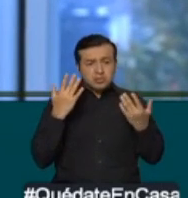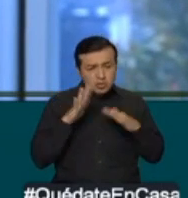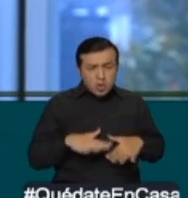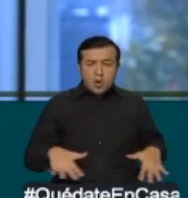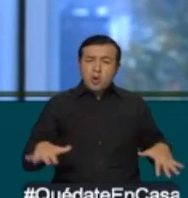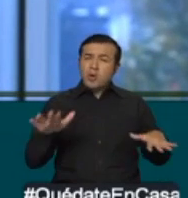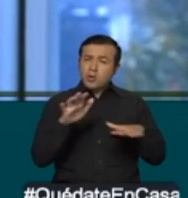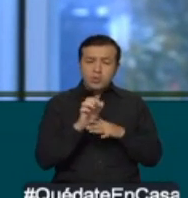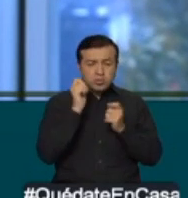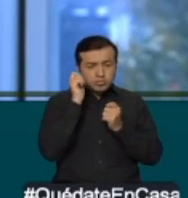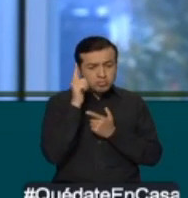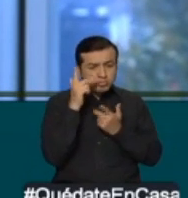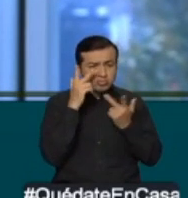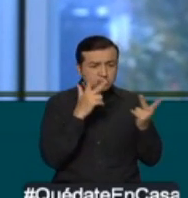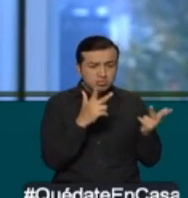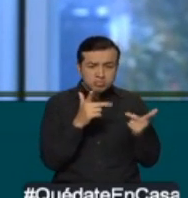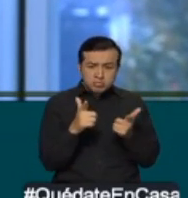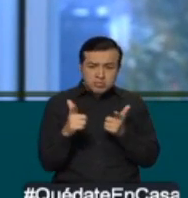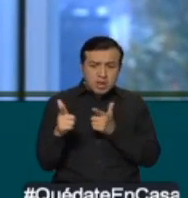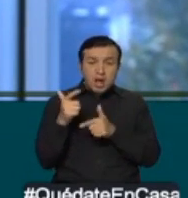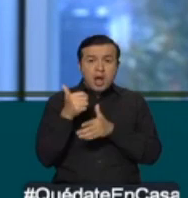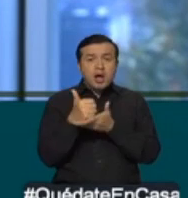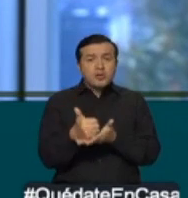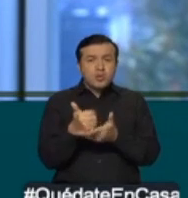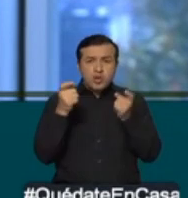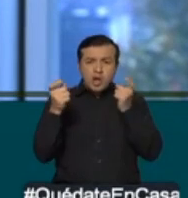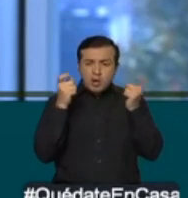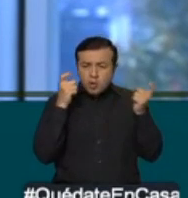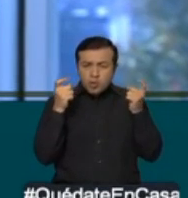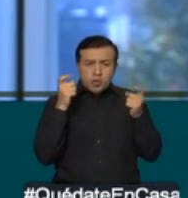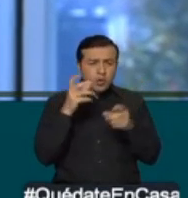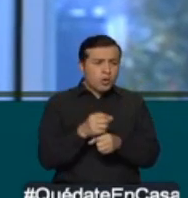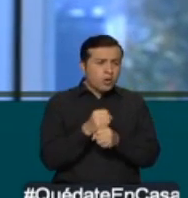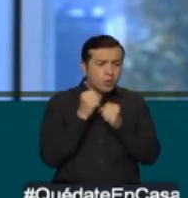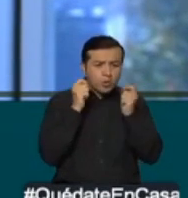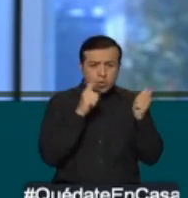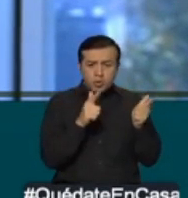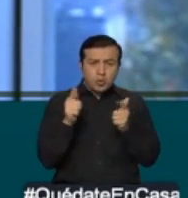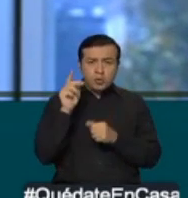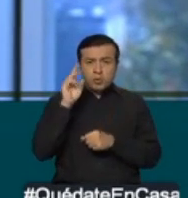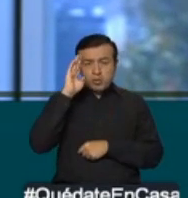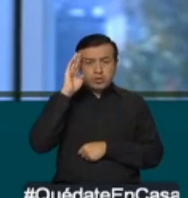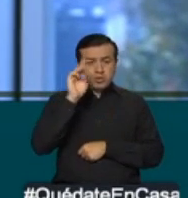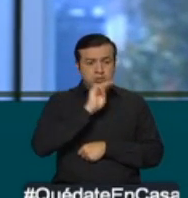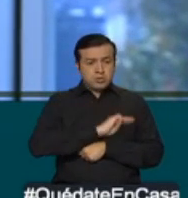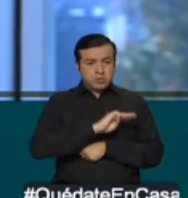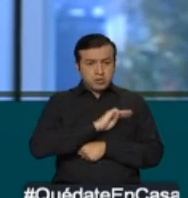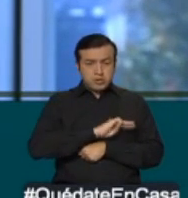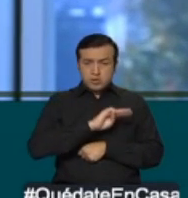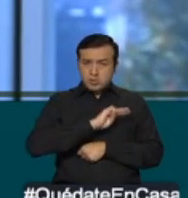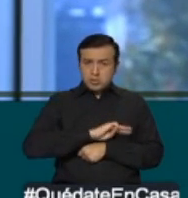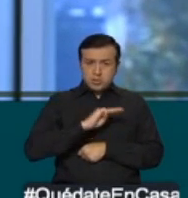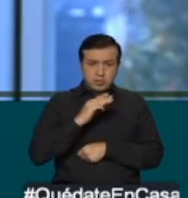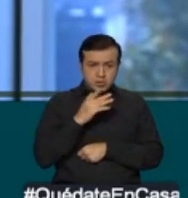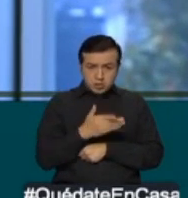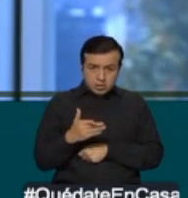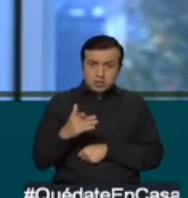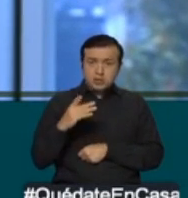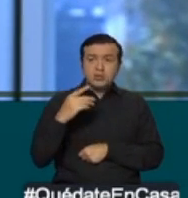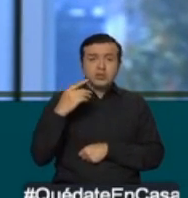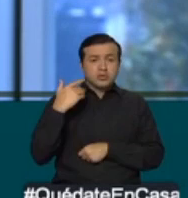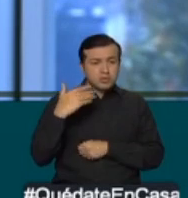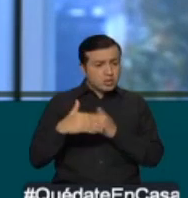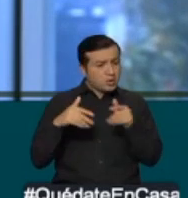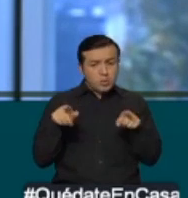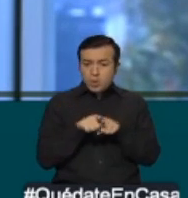territorio ecuatoriano ayudándonos con el control y la seguridad los agentes metropolitanos y los agentes municipales también están en este